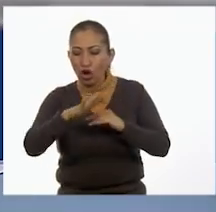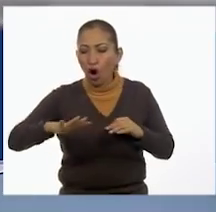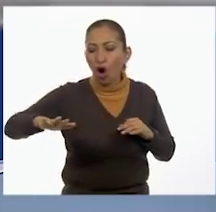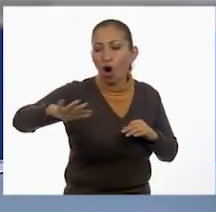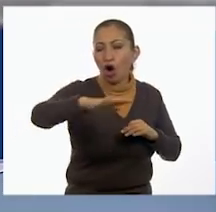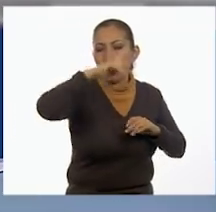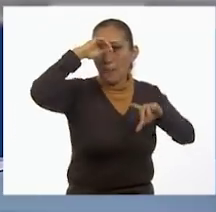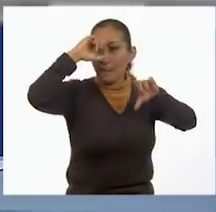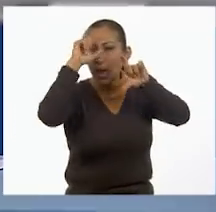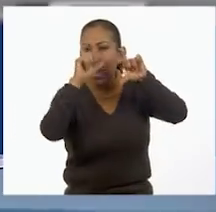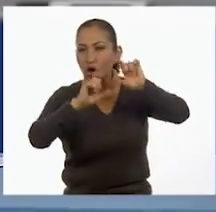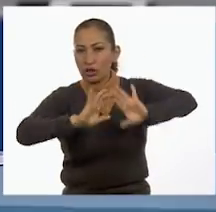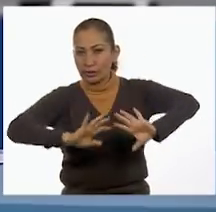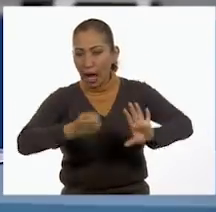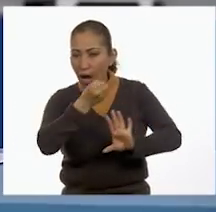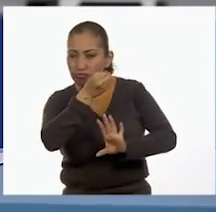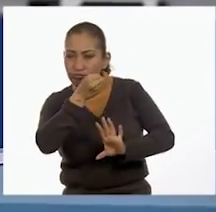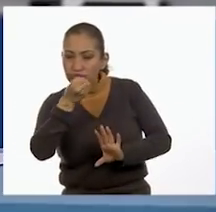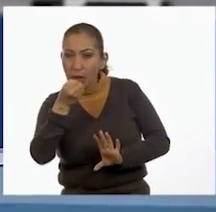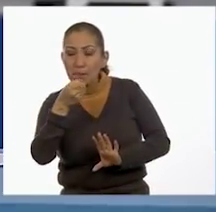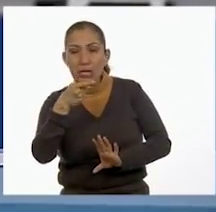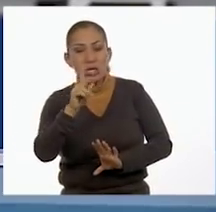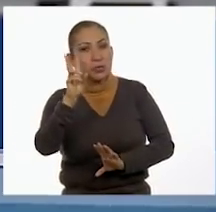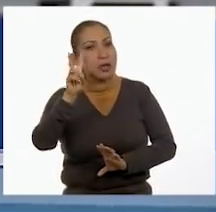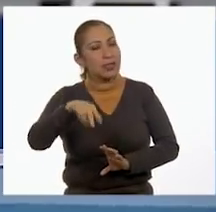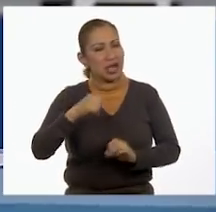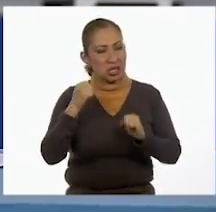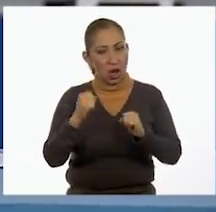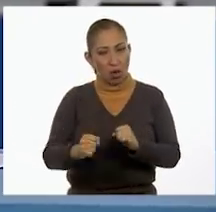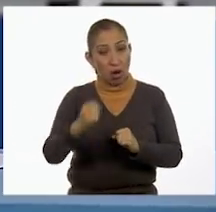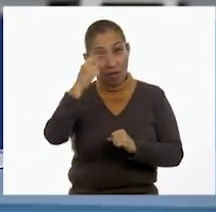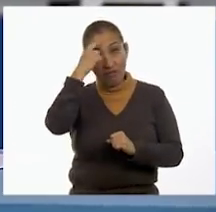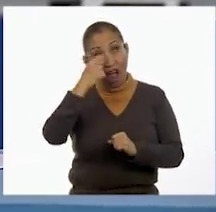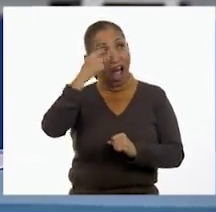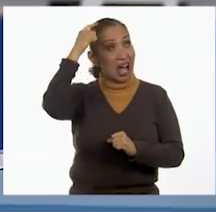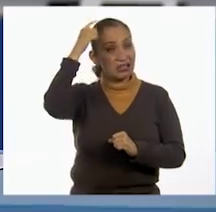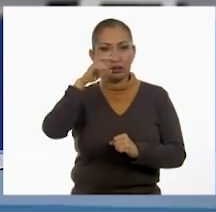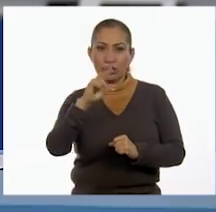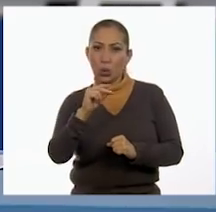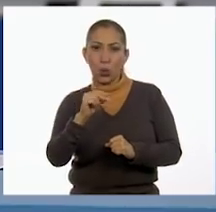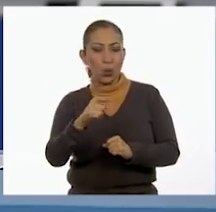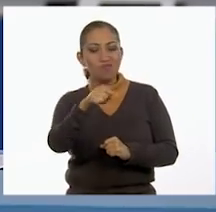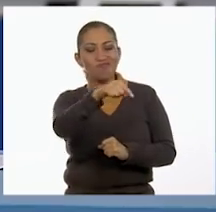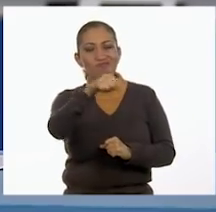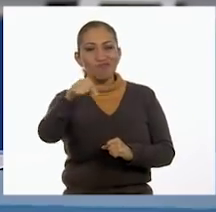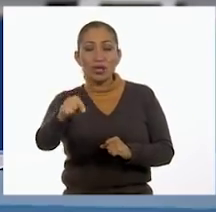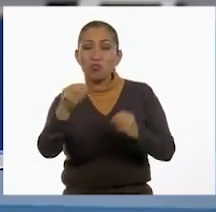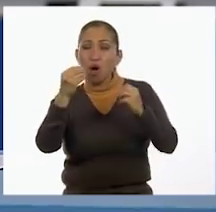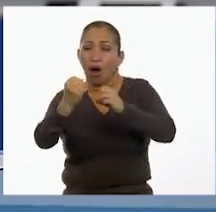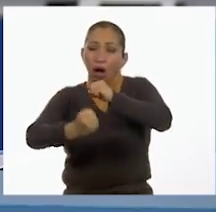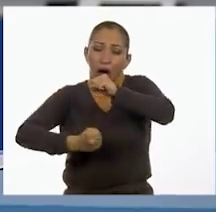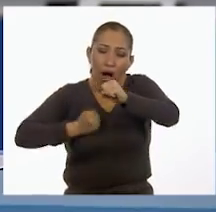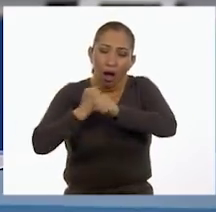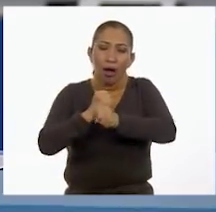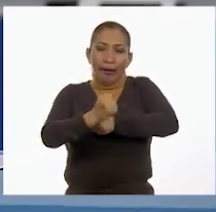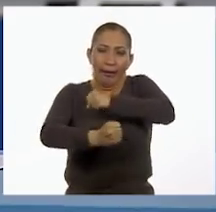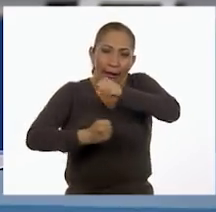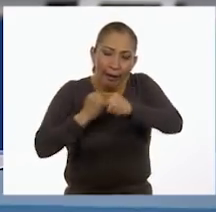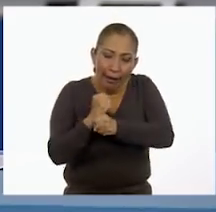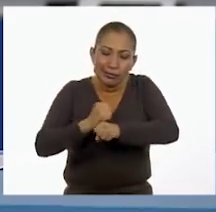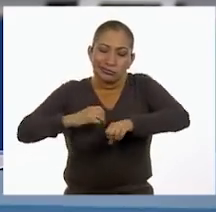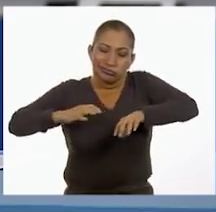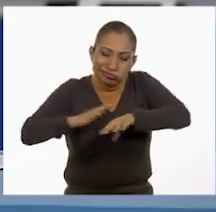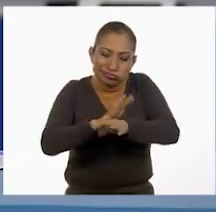el país. Aunque seguro que no sería nada fácil y llevaría muchos años,